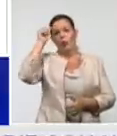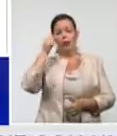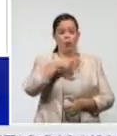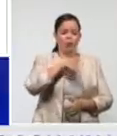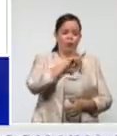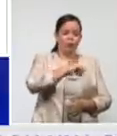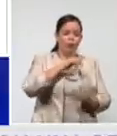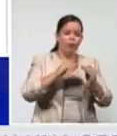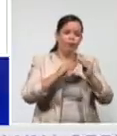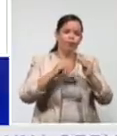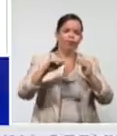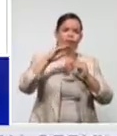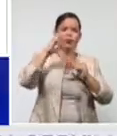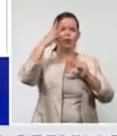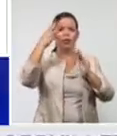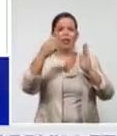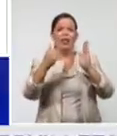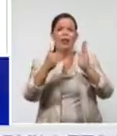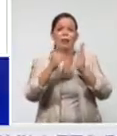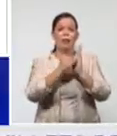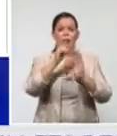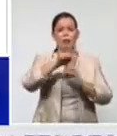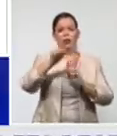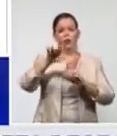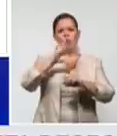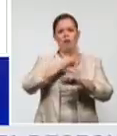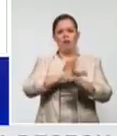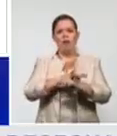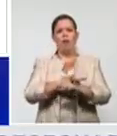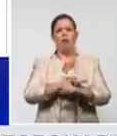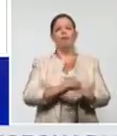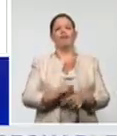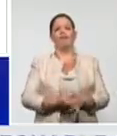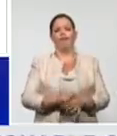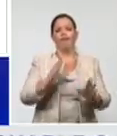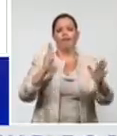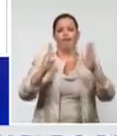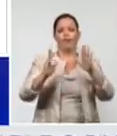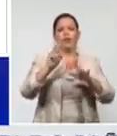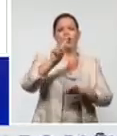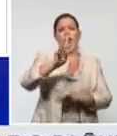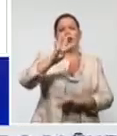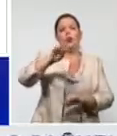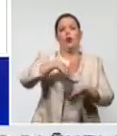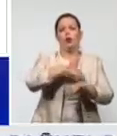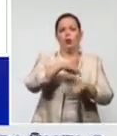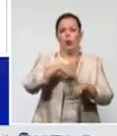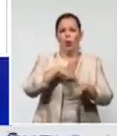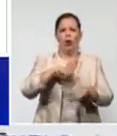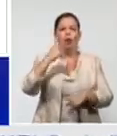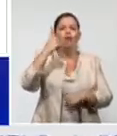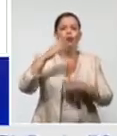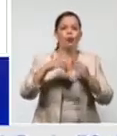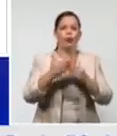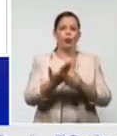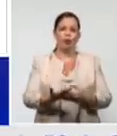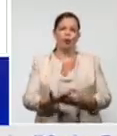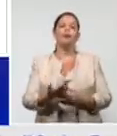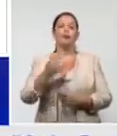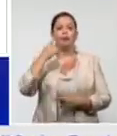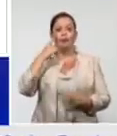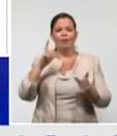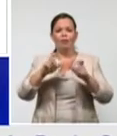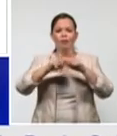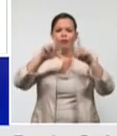contagios en 24 horas. Como dicen aquí en este artículo, pues un pico inédito